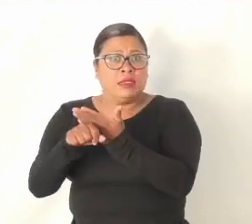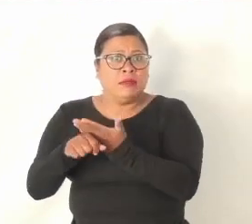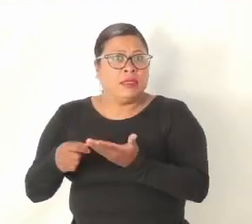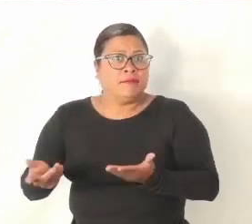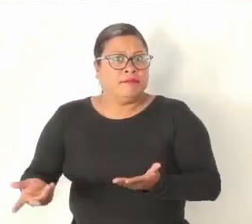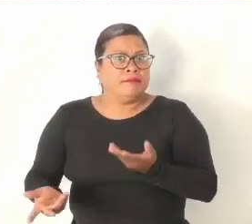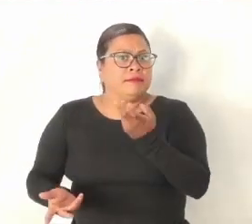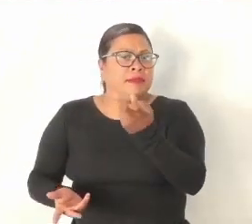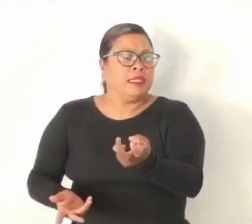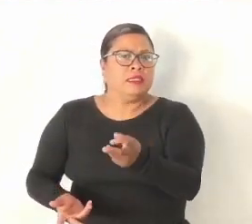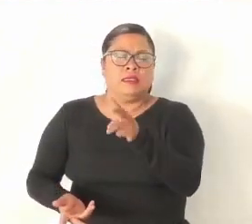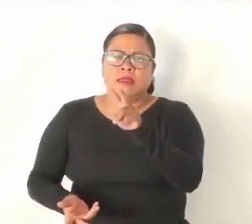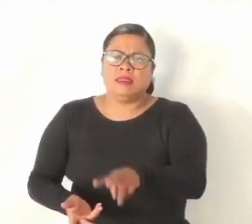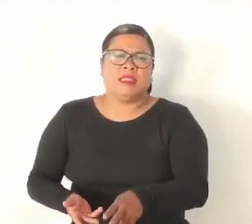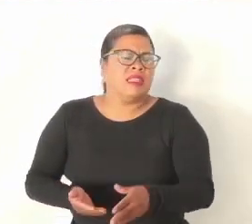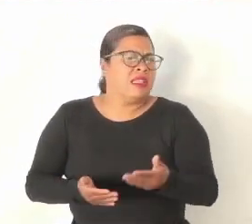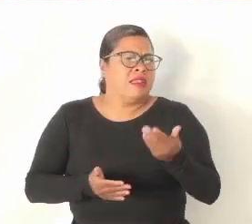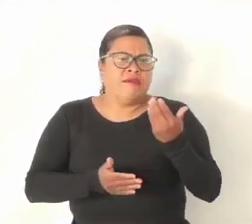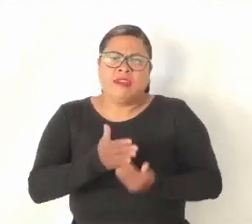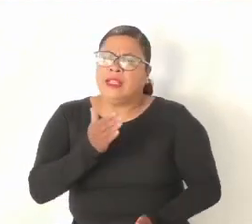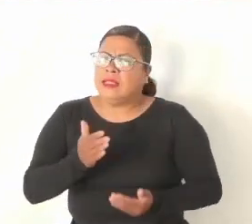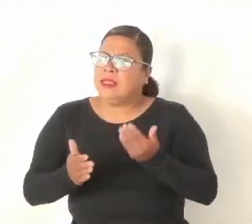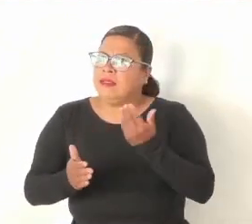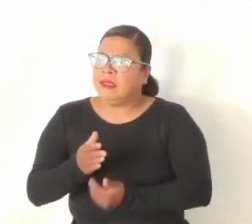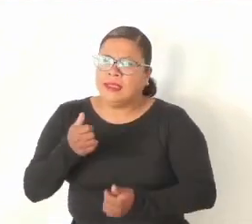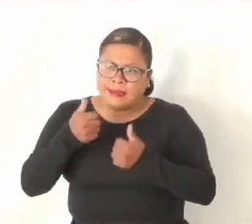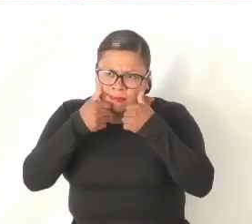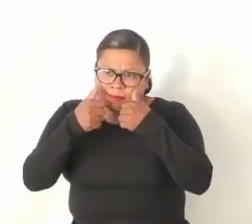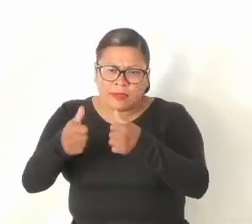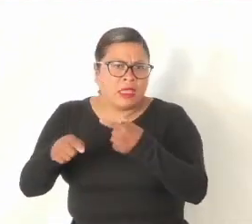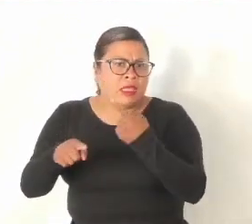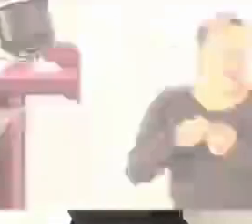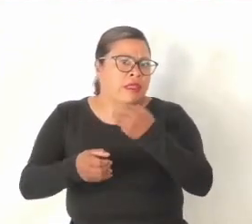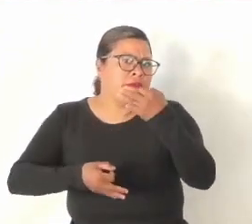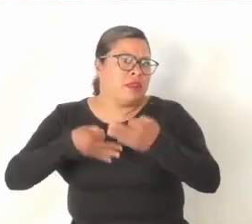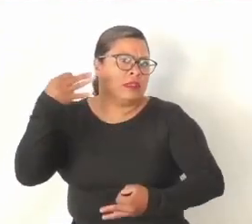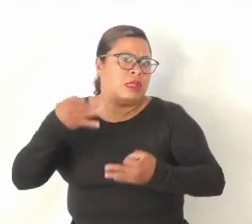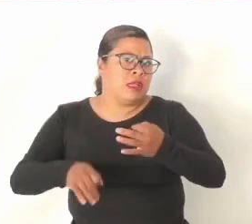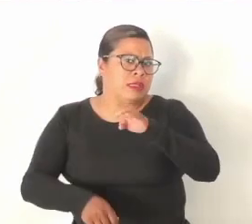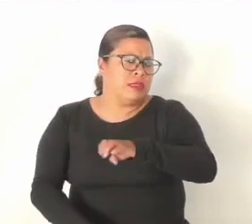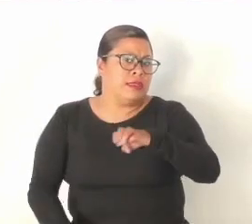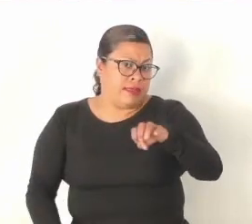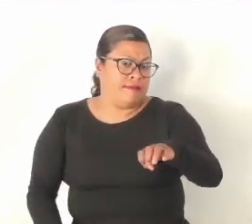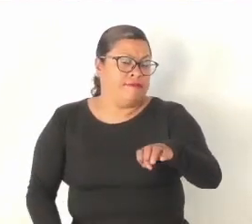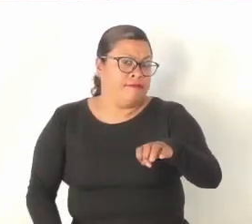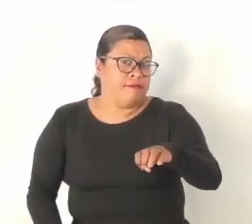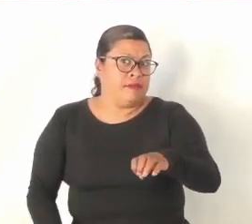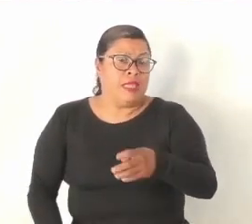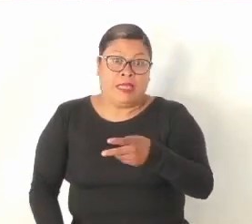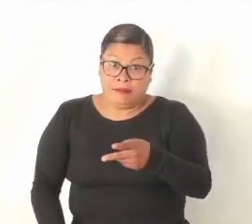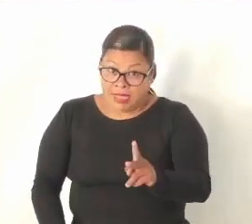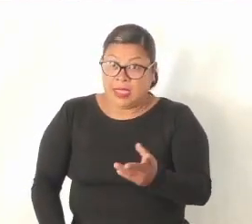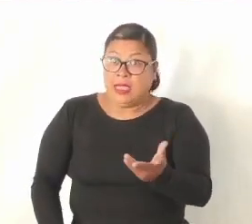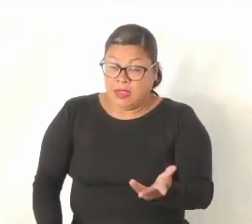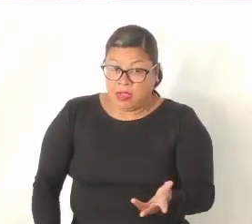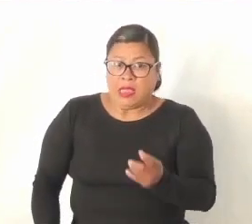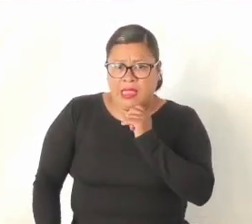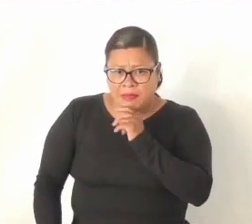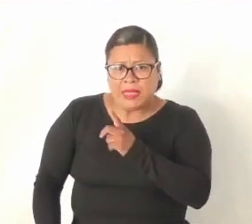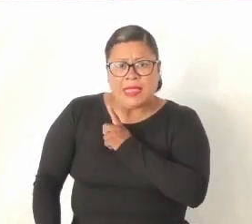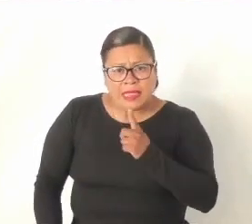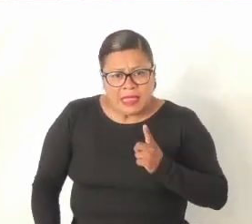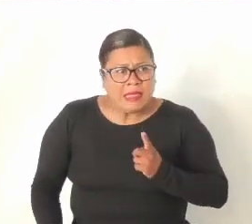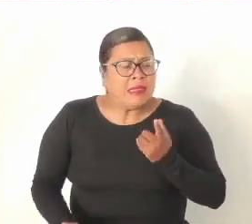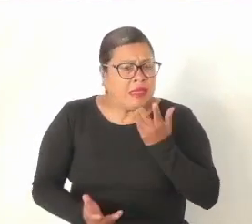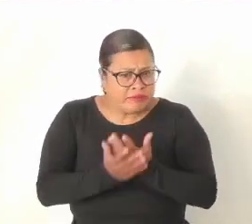una gran deficiencia de parte de la fiscalía estatal principalmente pero también se deben realizar más